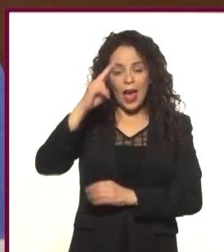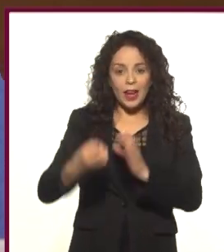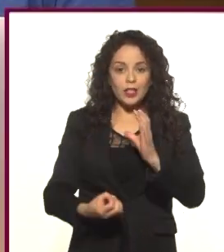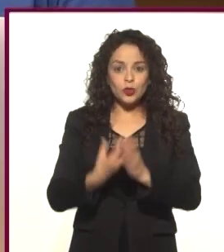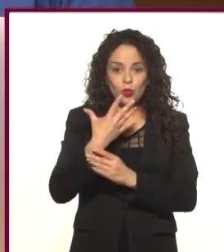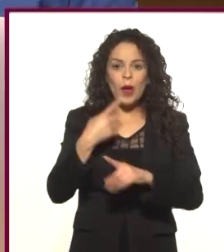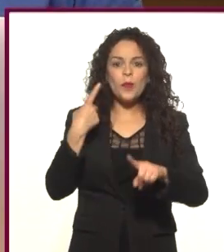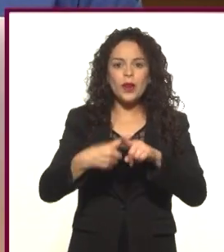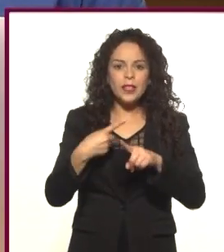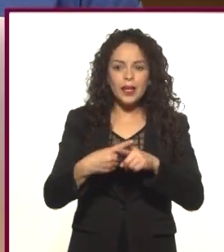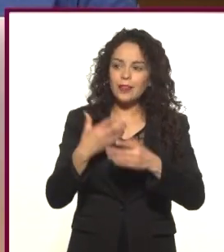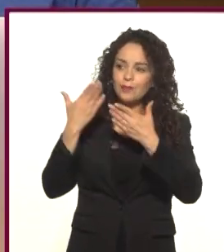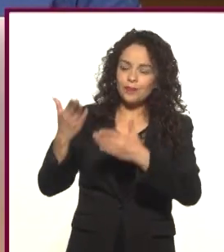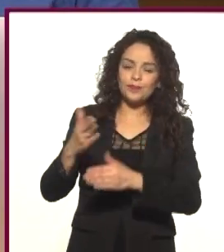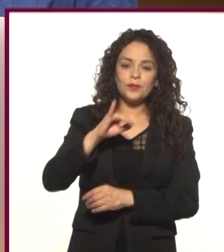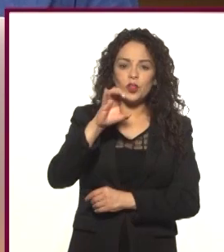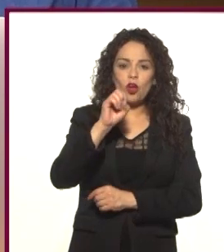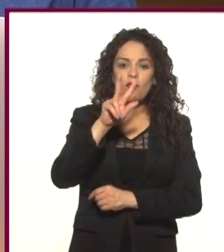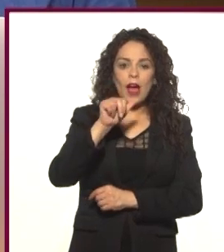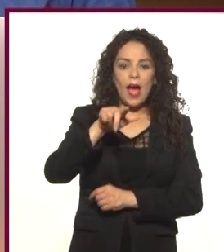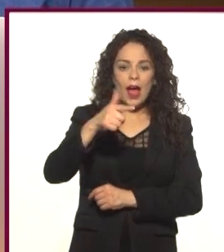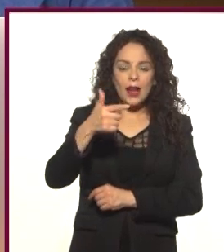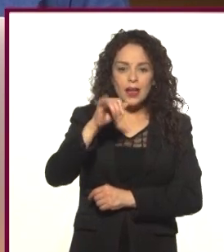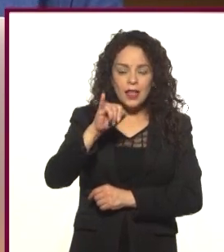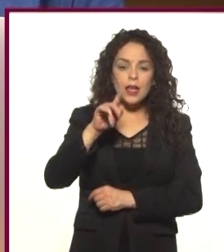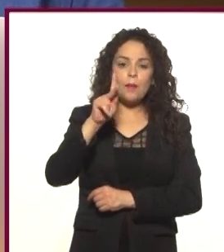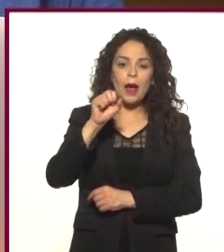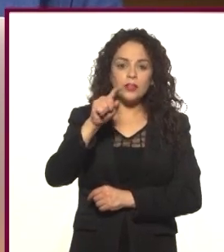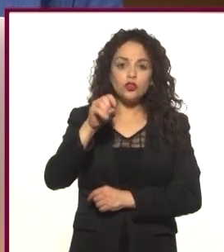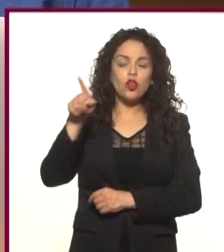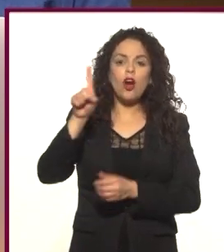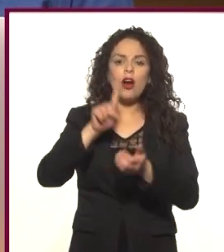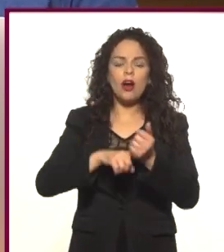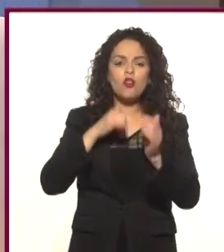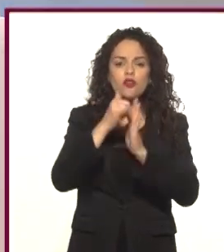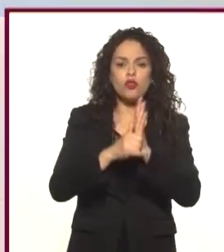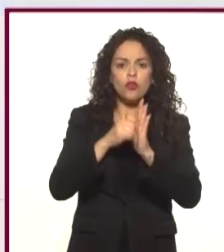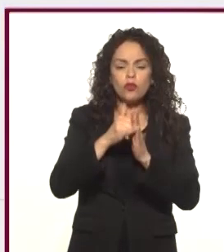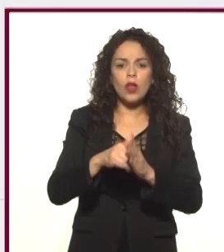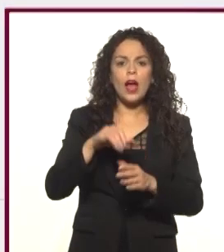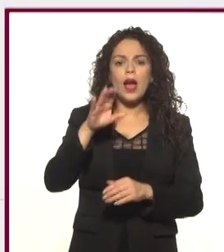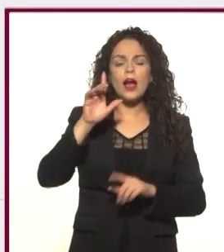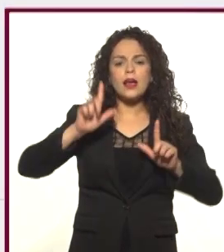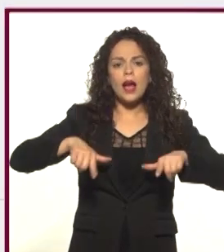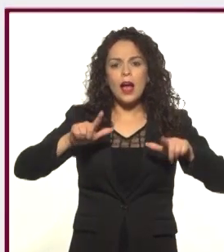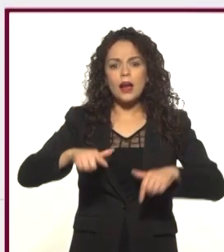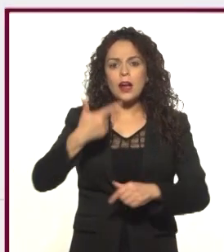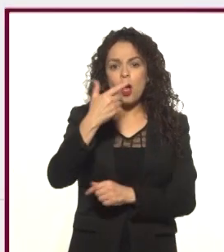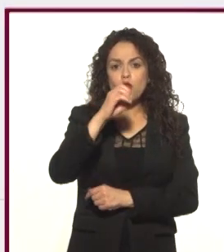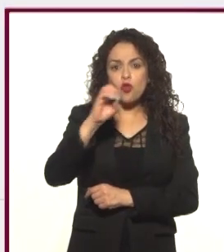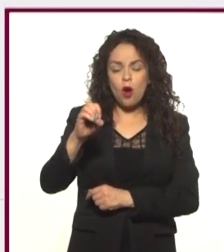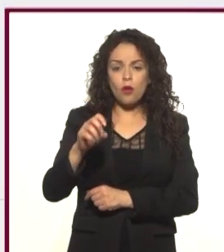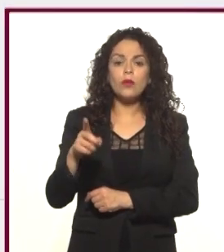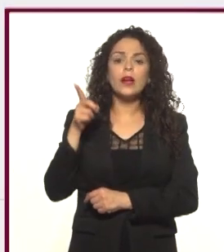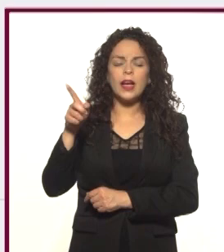héroes. Su nombre es Giovanni Pasco, es youtuber. Su canal, Go, el Monitor Geek, se enfoca en la cultura